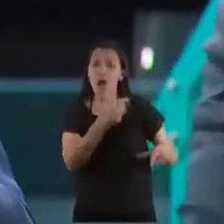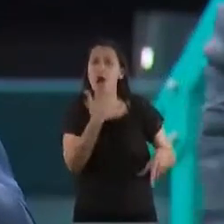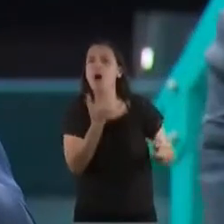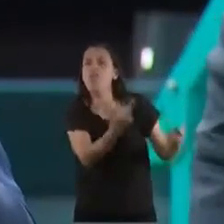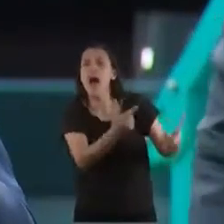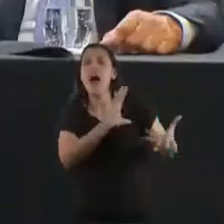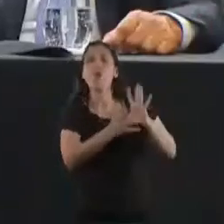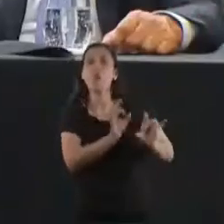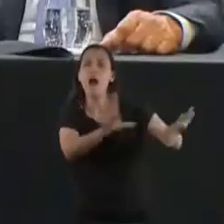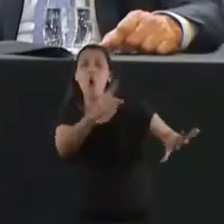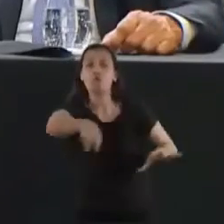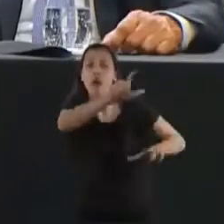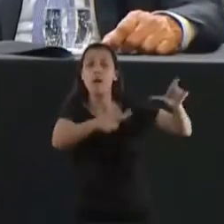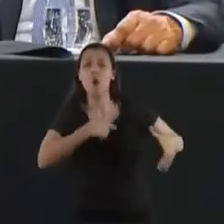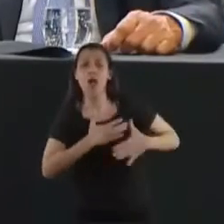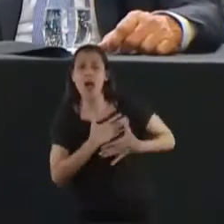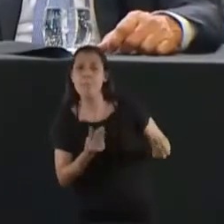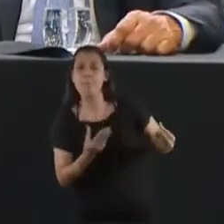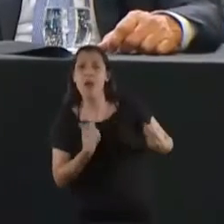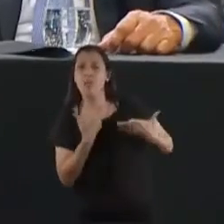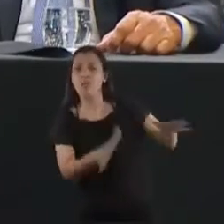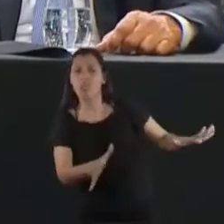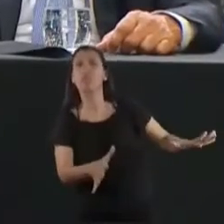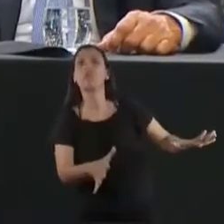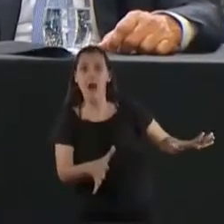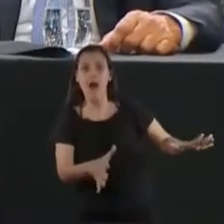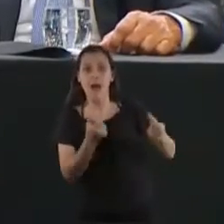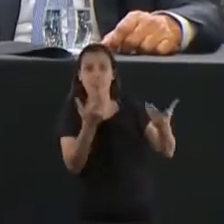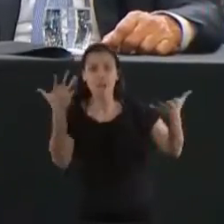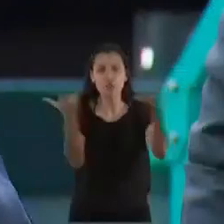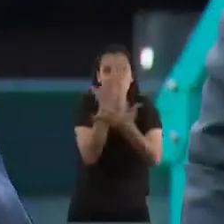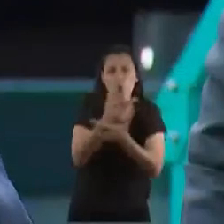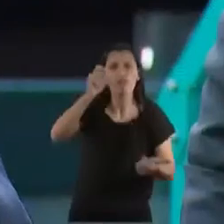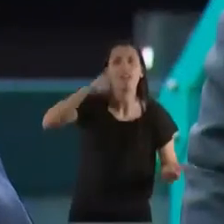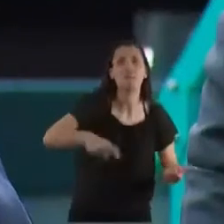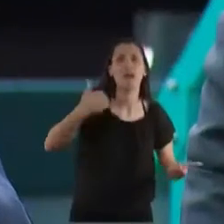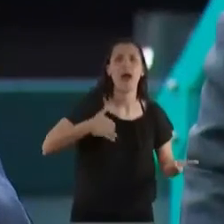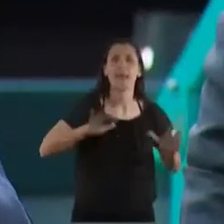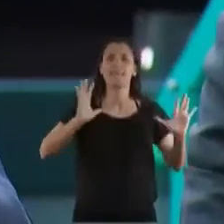semana anterior, tratando de generar una corrida que lastime a la Argentina.